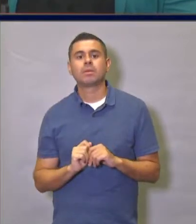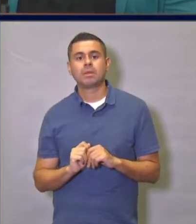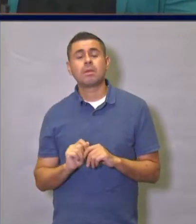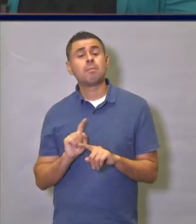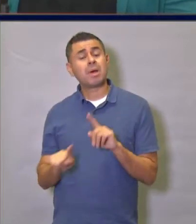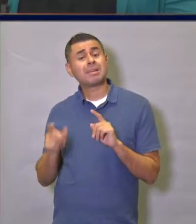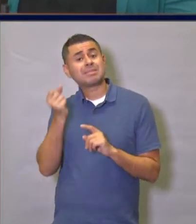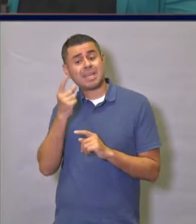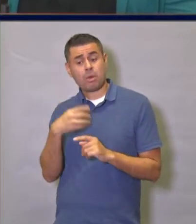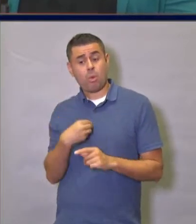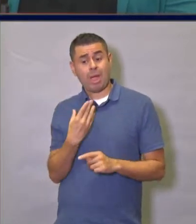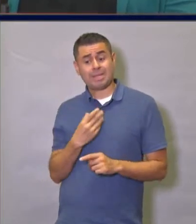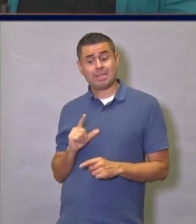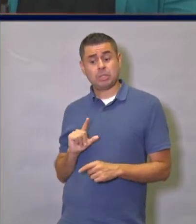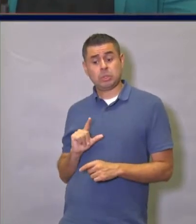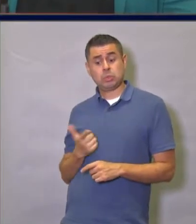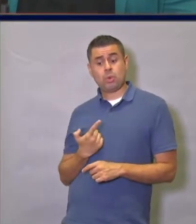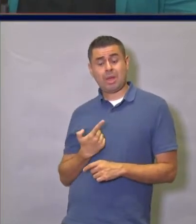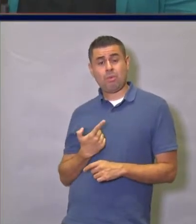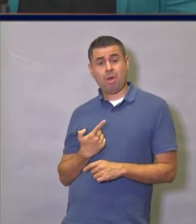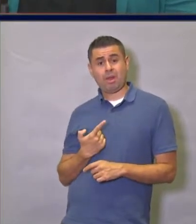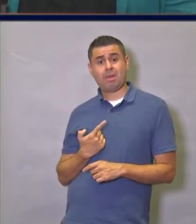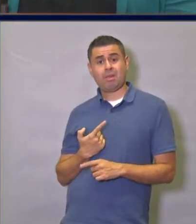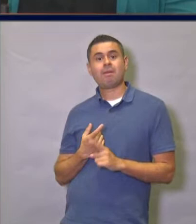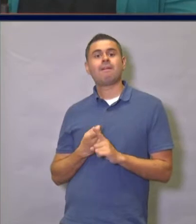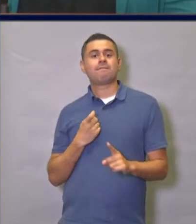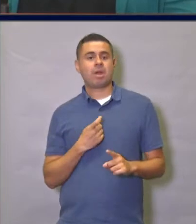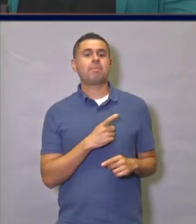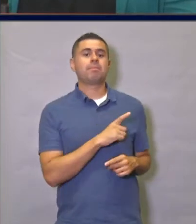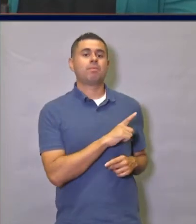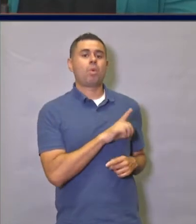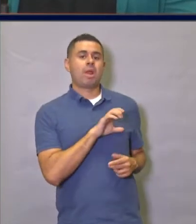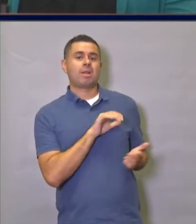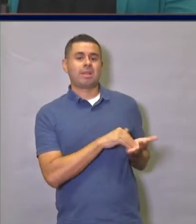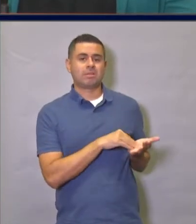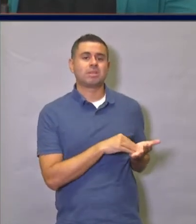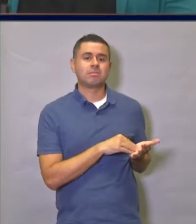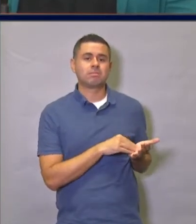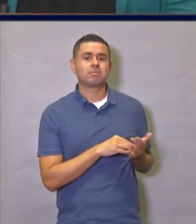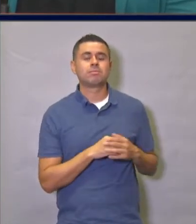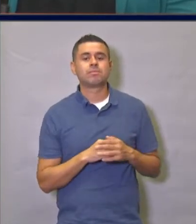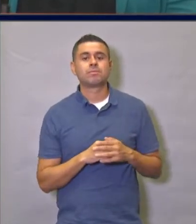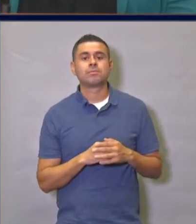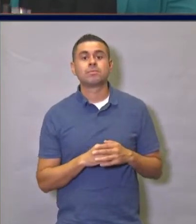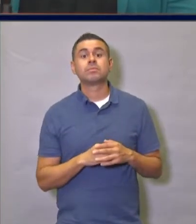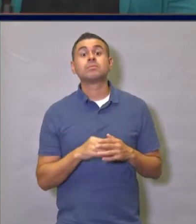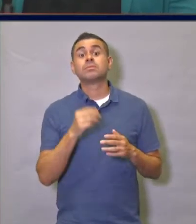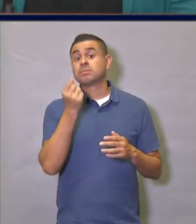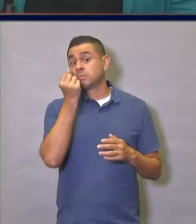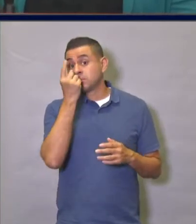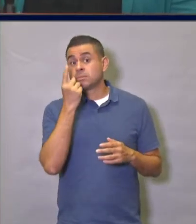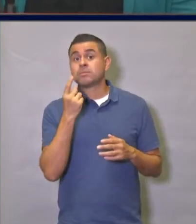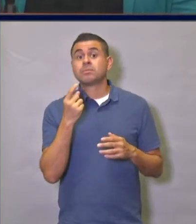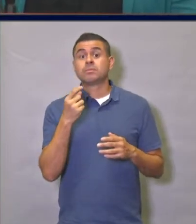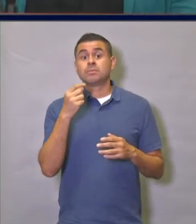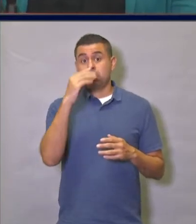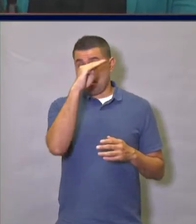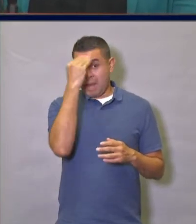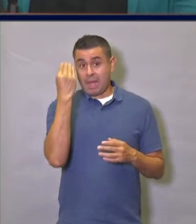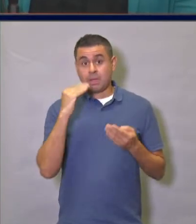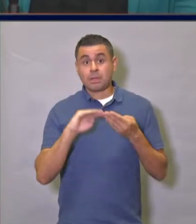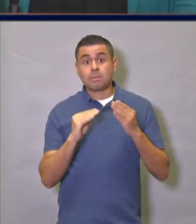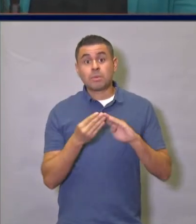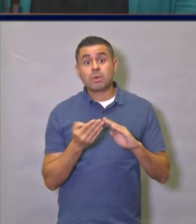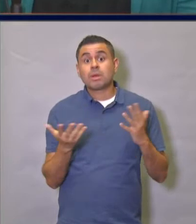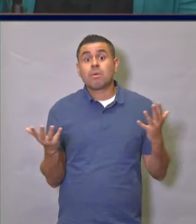con aproximadamente 21 casos por cada 100,000 personas. Los casos entre los residentes afroamericanos